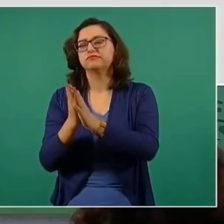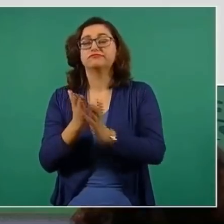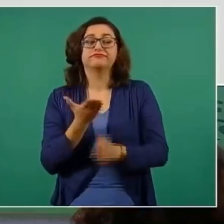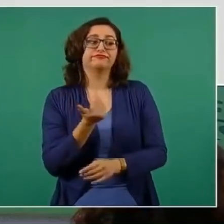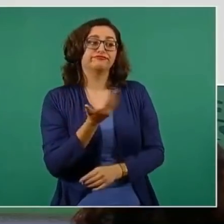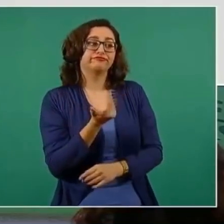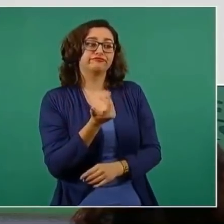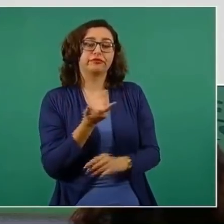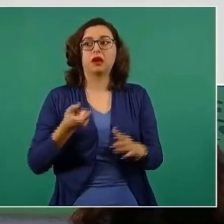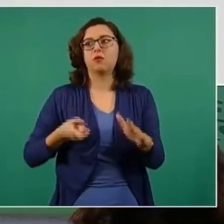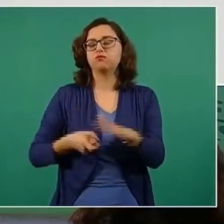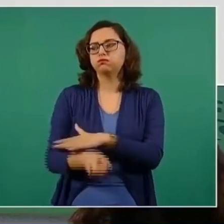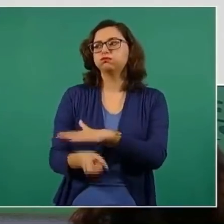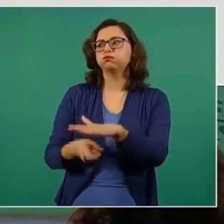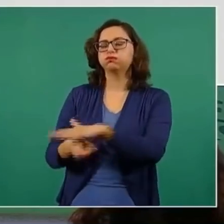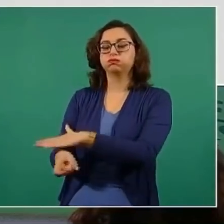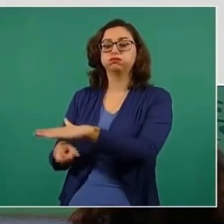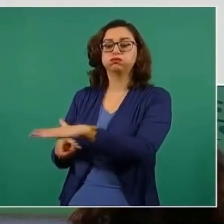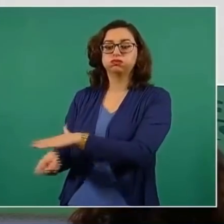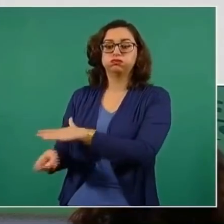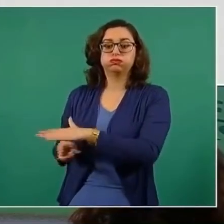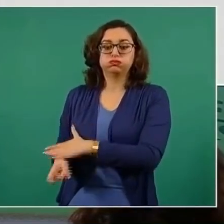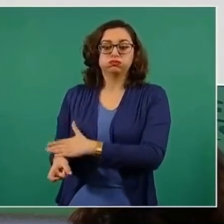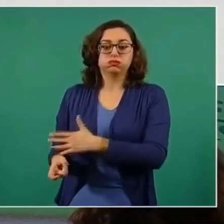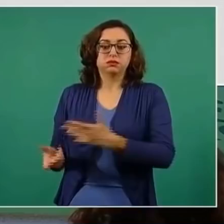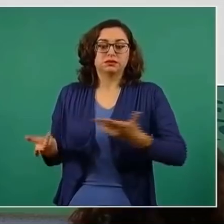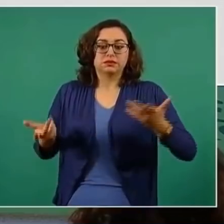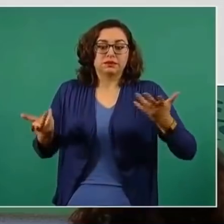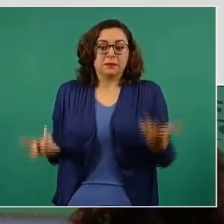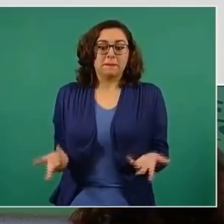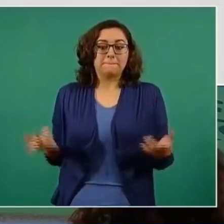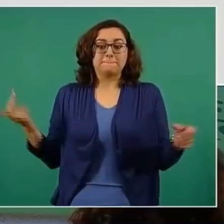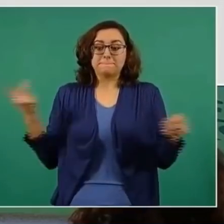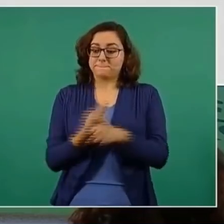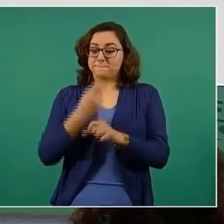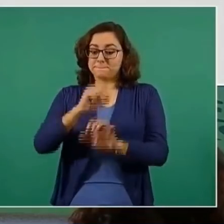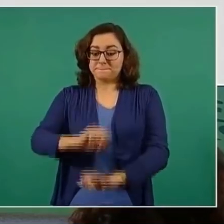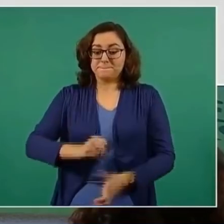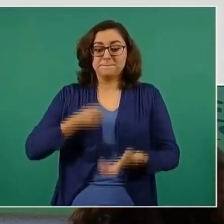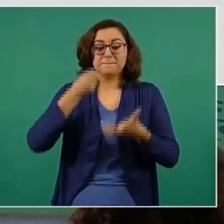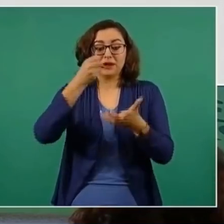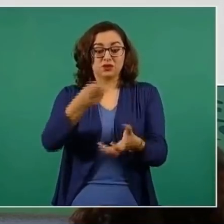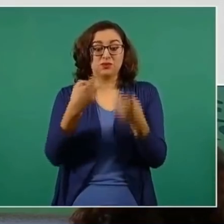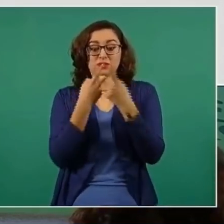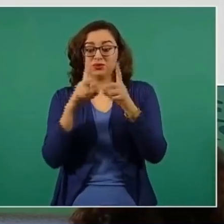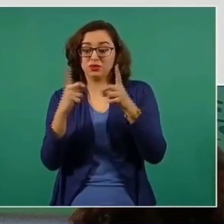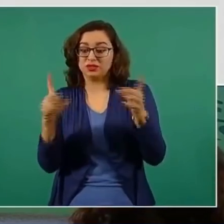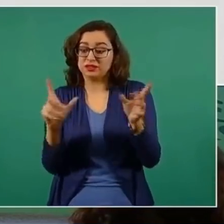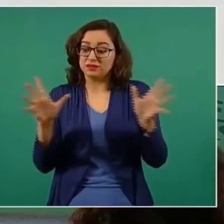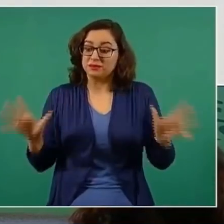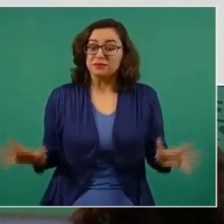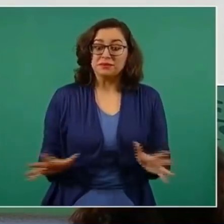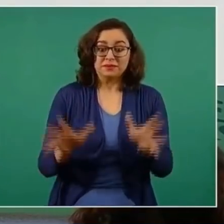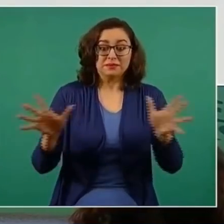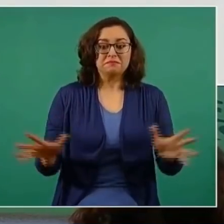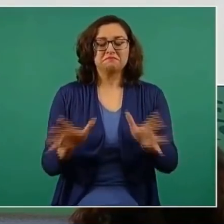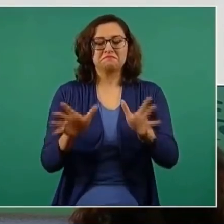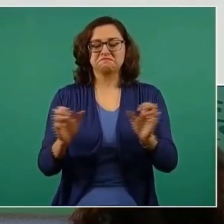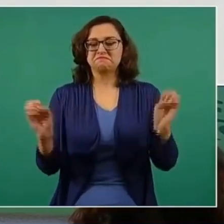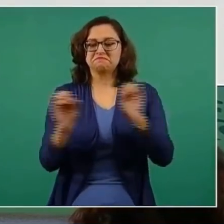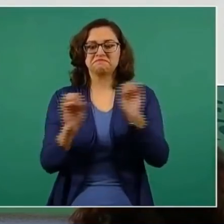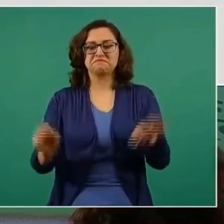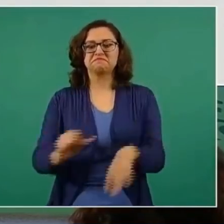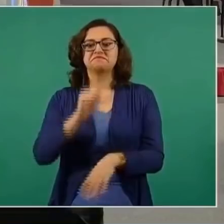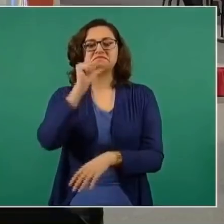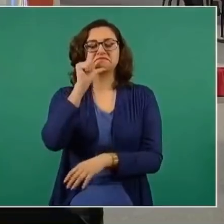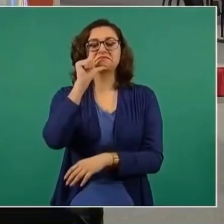Entonces, el presupuesto ya no era un instrumento para el desarrollo y para el bienestar del pueblo, sino